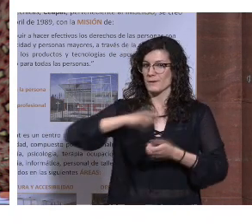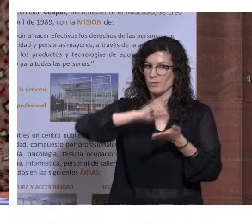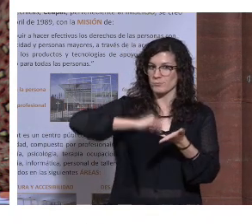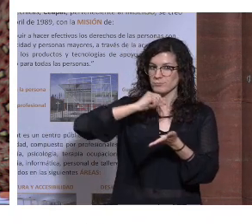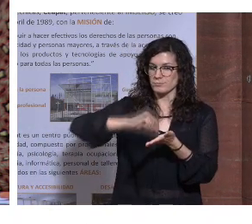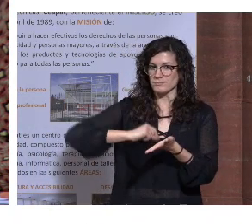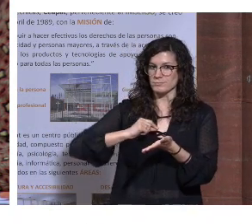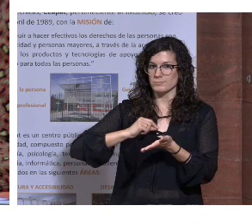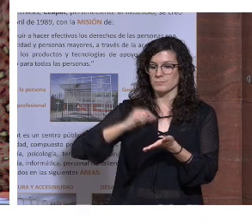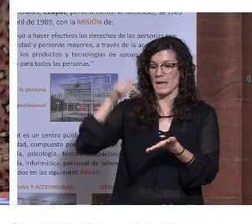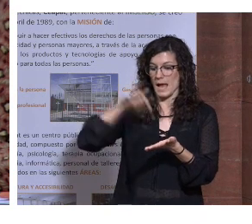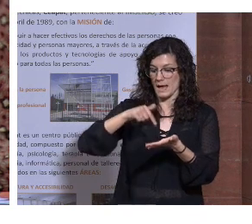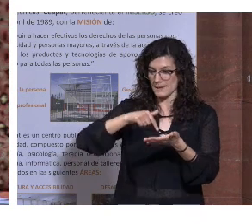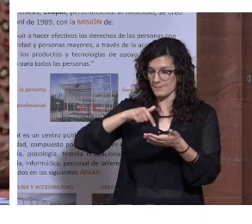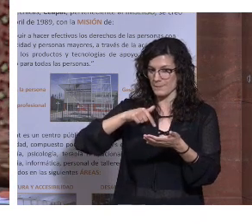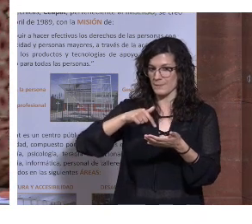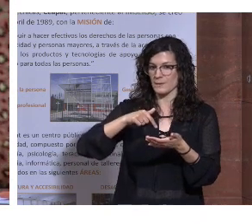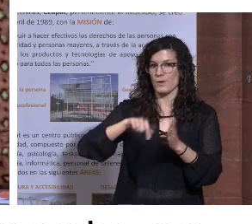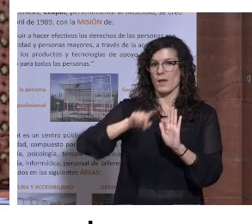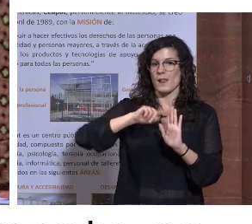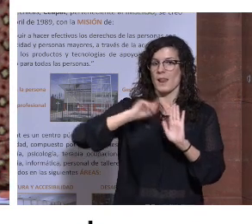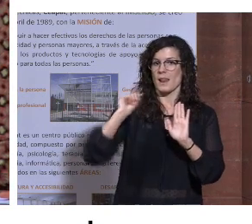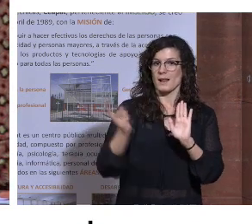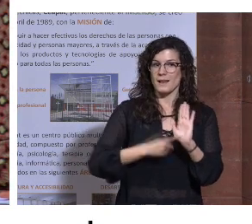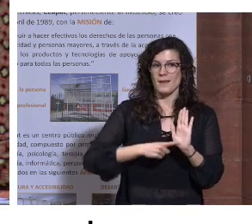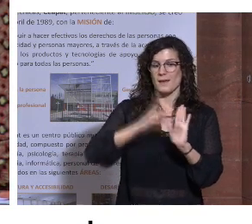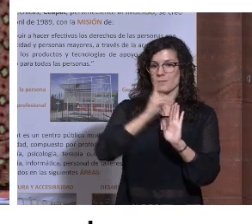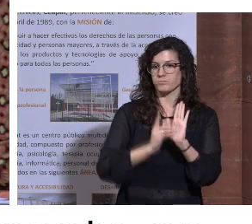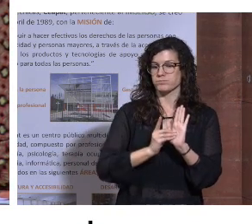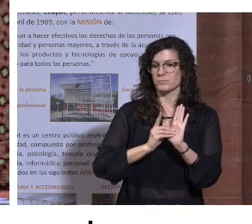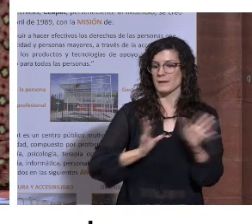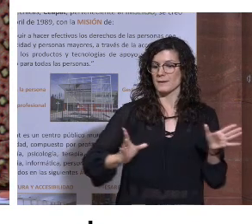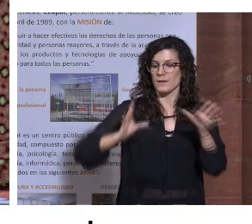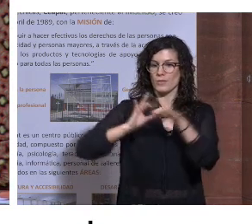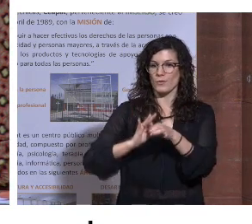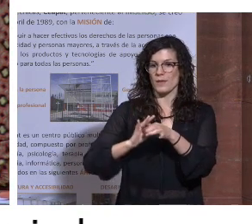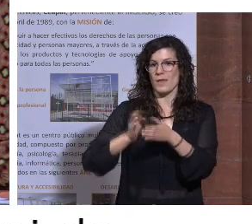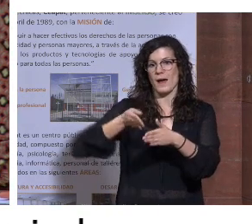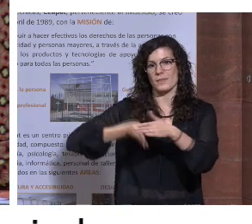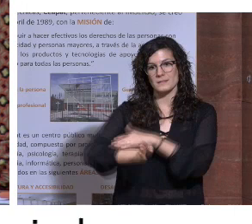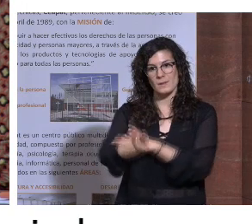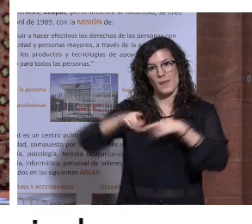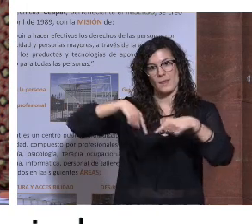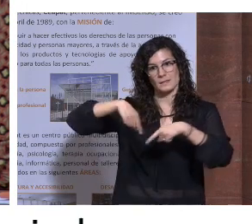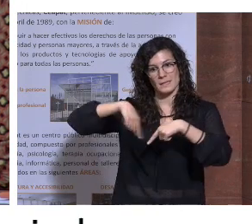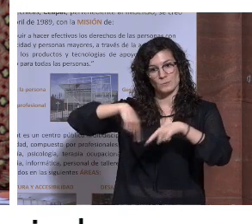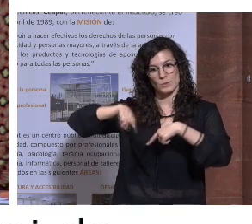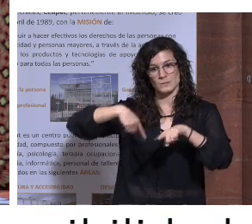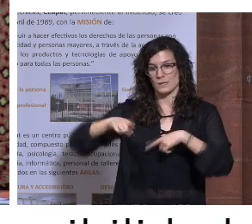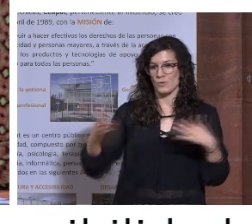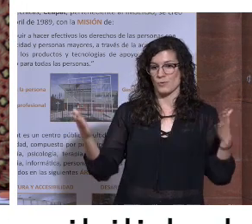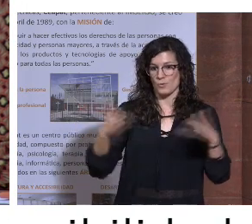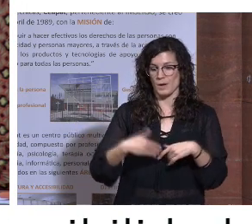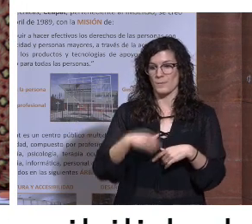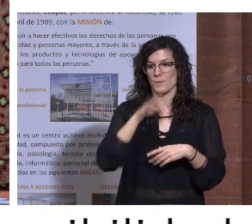momento no había ningún tipo de legislación ni de normativa relacionada con la accesibilidad al transporte, por lo que era el